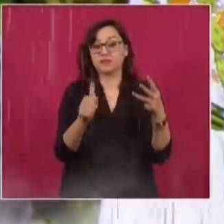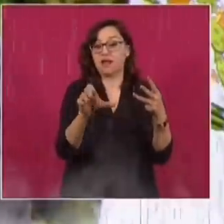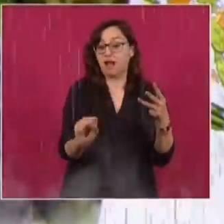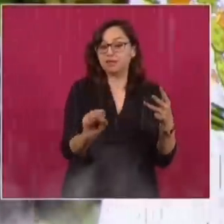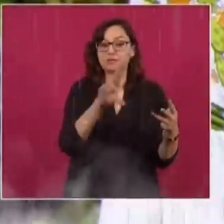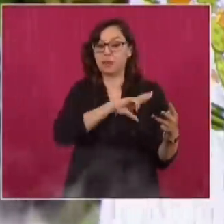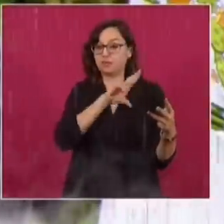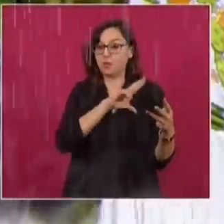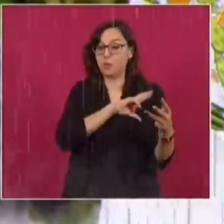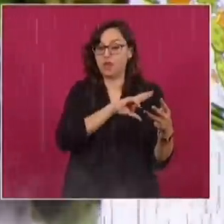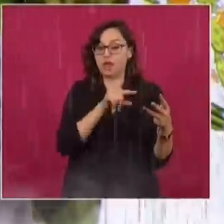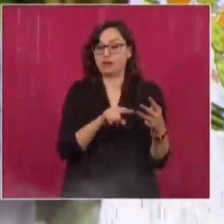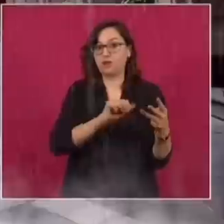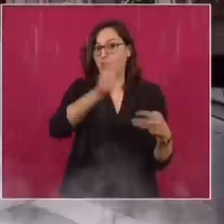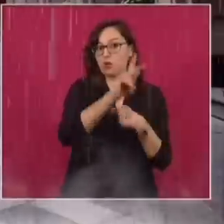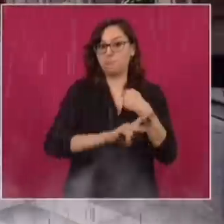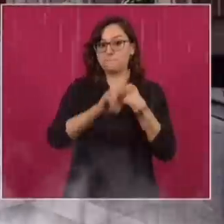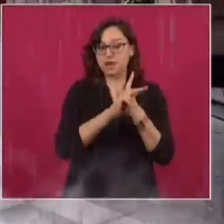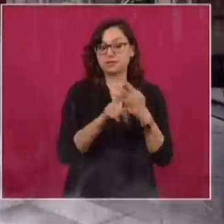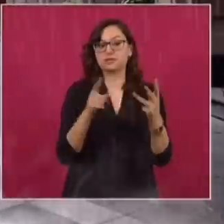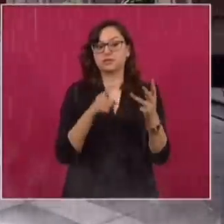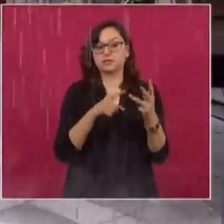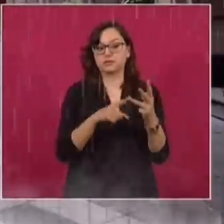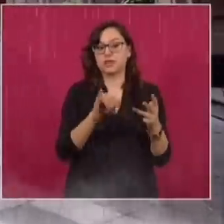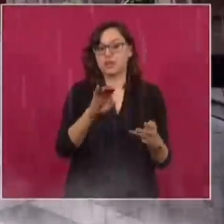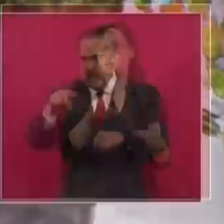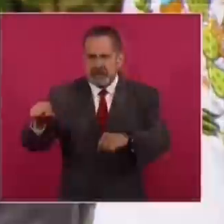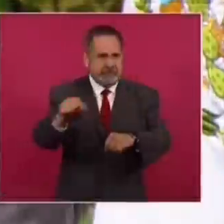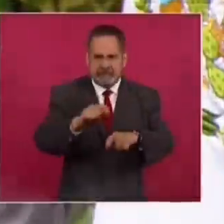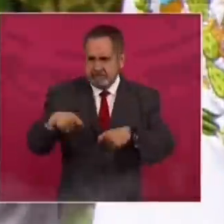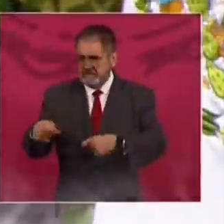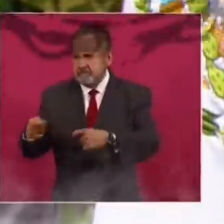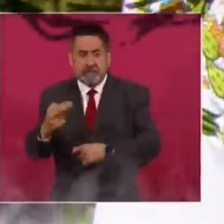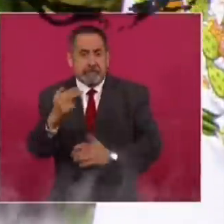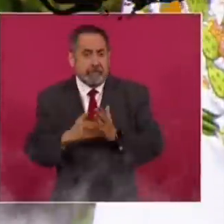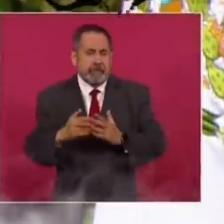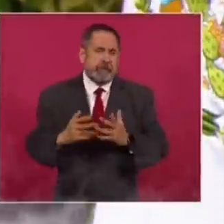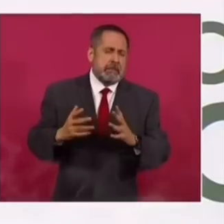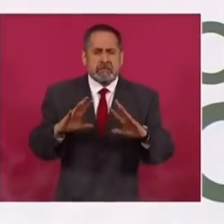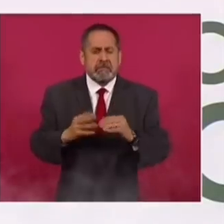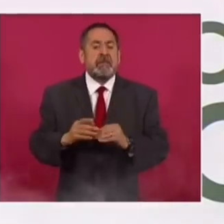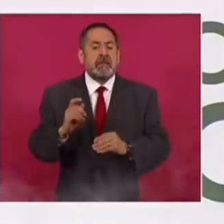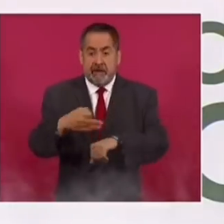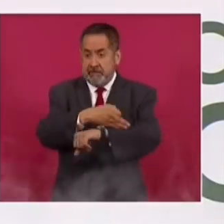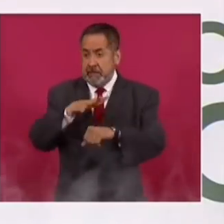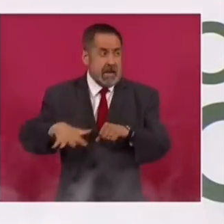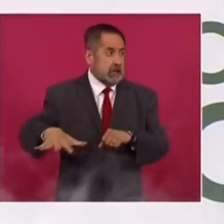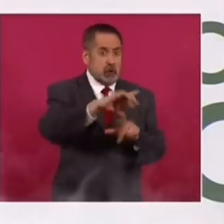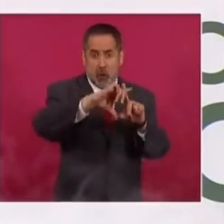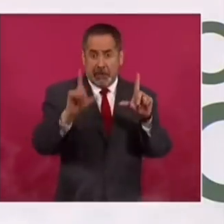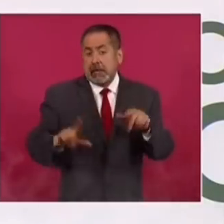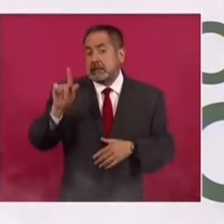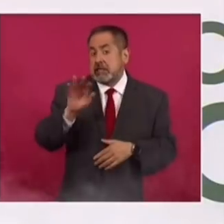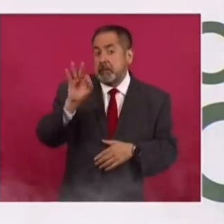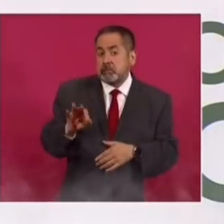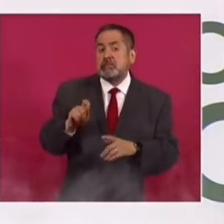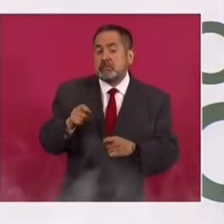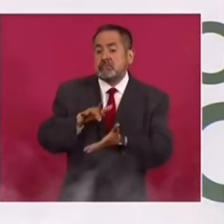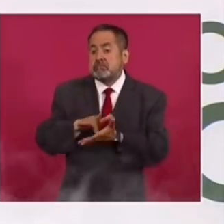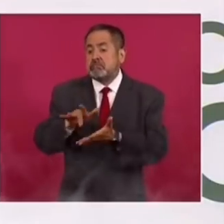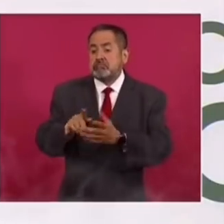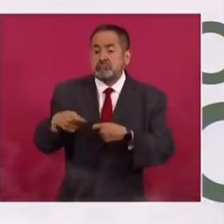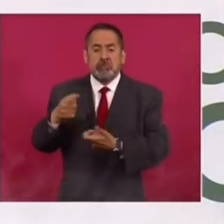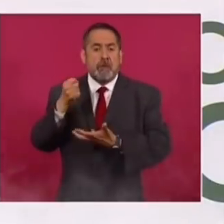termoeléctricas privadas extranjeras como las eléctricas de iberdrola otra palabras el 70 por ciento de las familias de país reciben cuando menos un apoyo